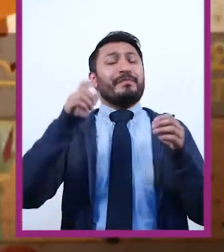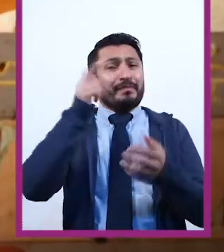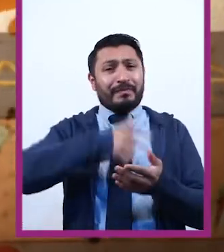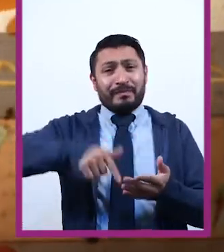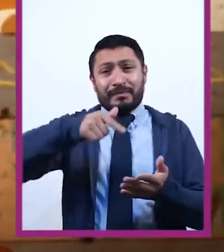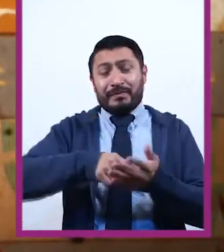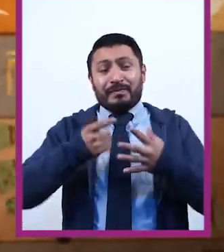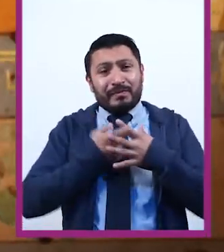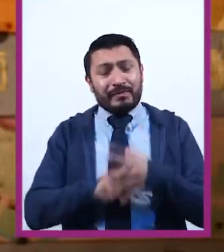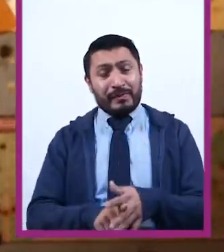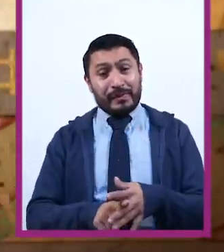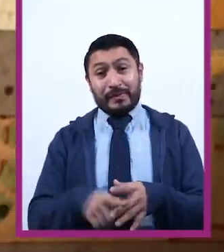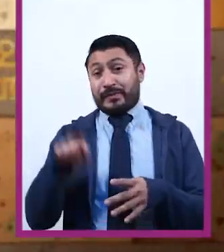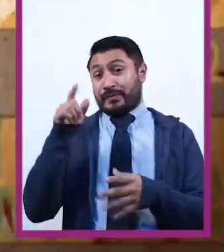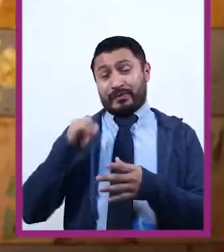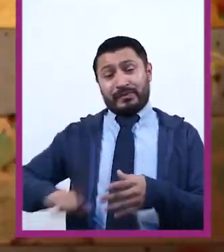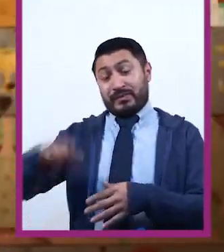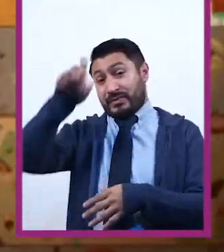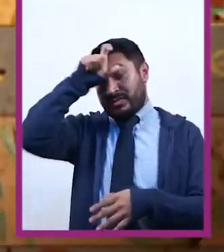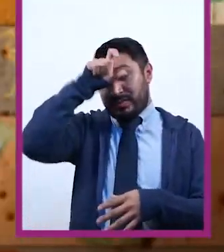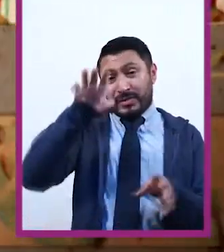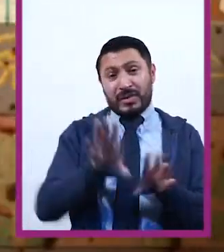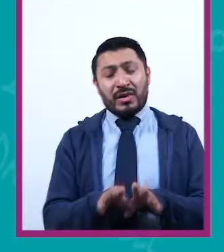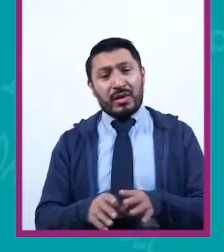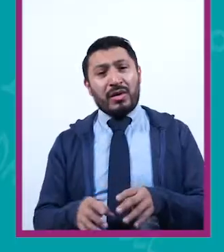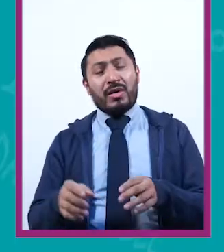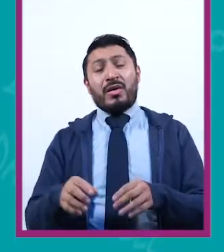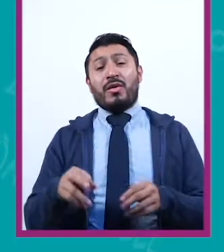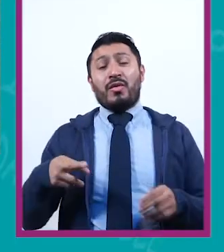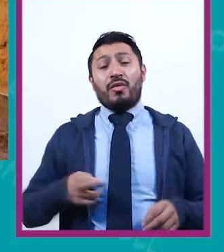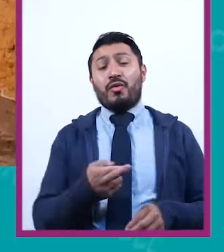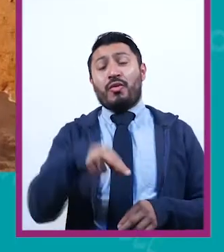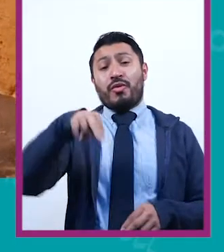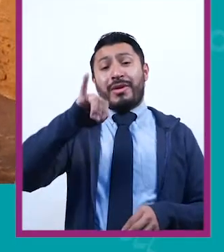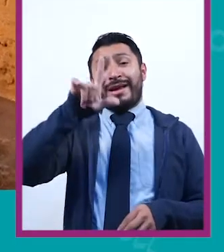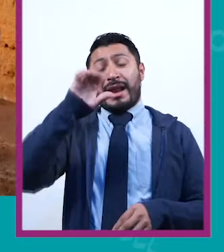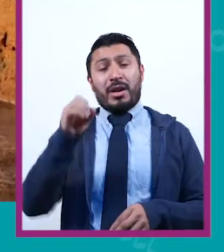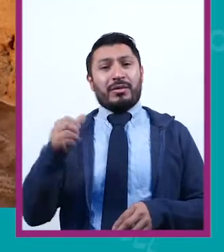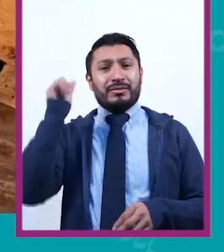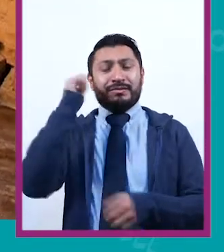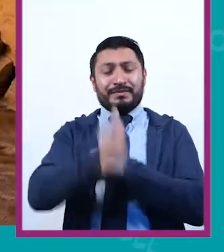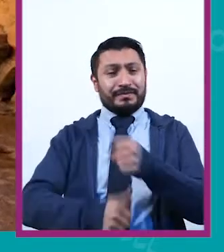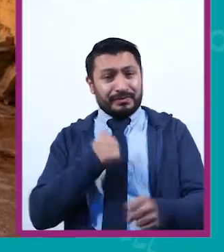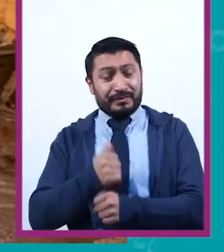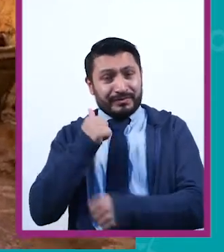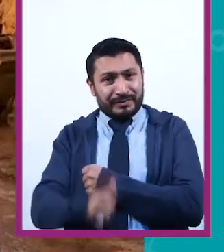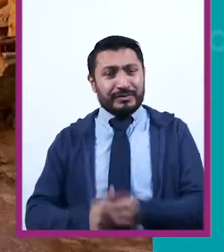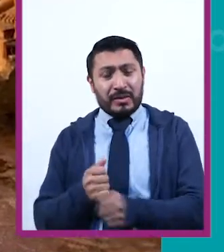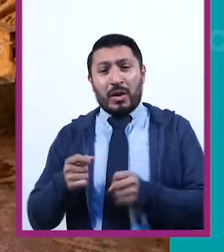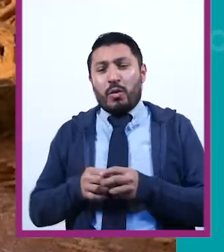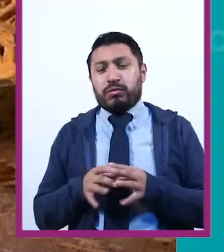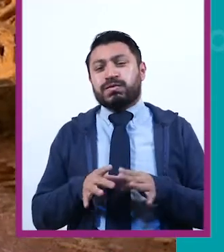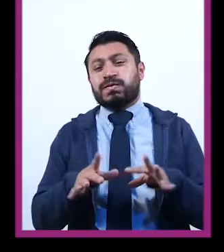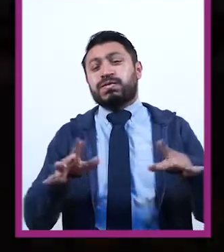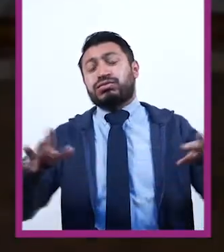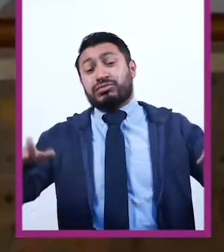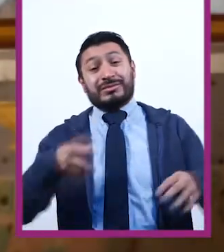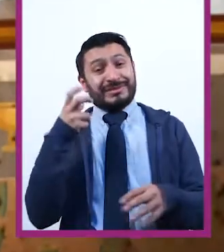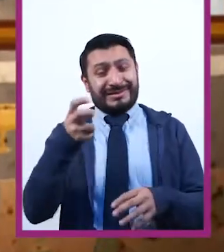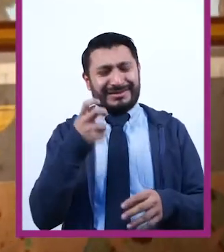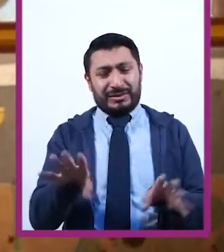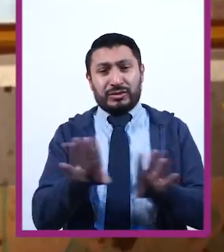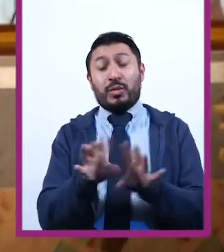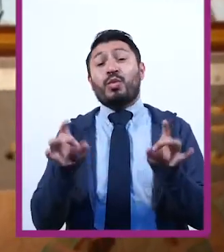marcar un punto de partida. En Egipto fue el desbordamiento del río Nilo que sucedía cada año. Para los egipcios,